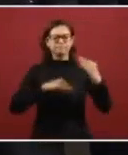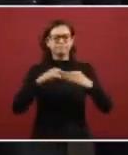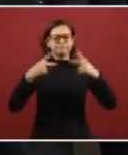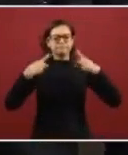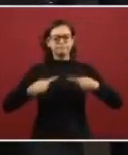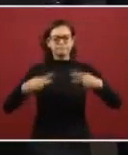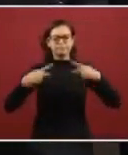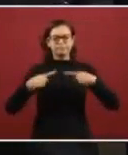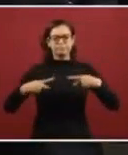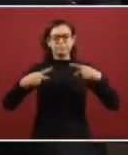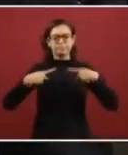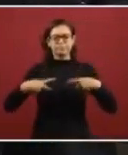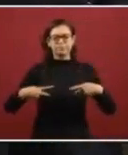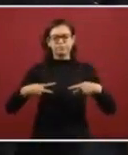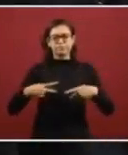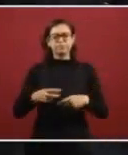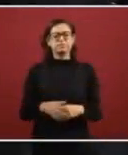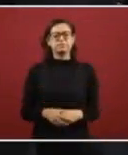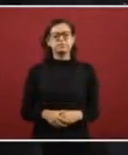y